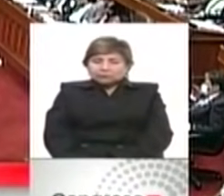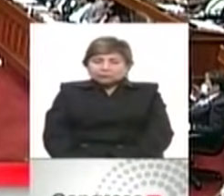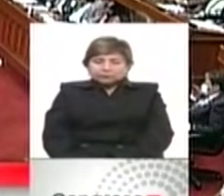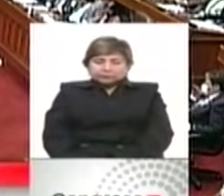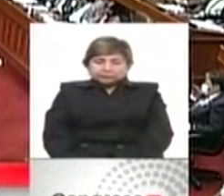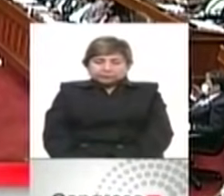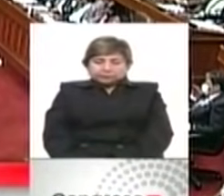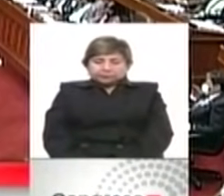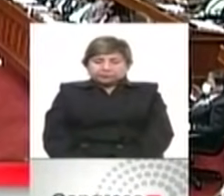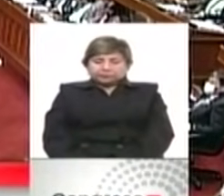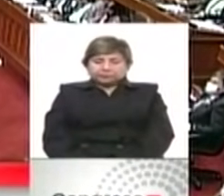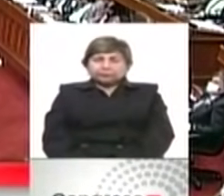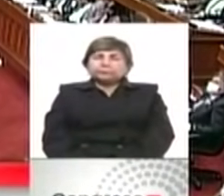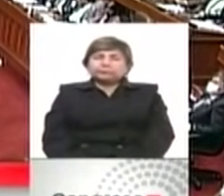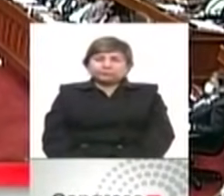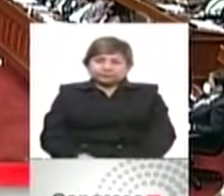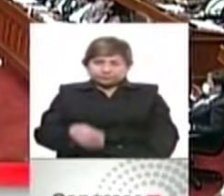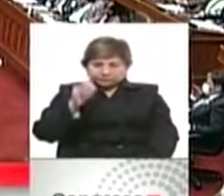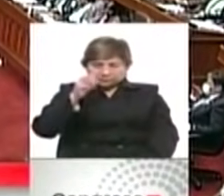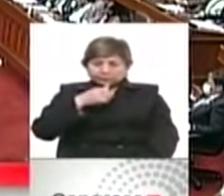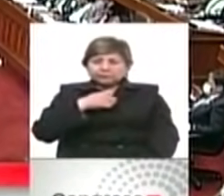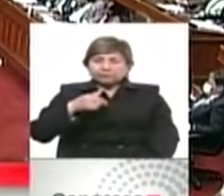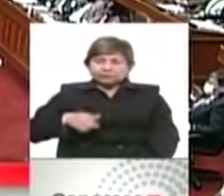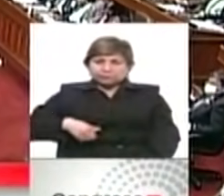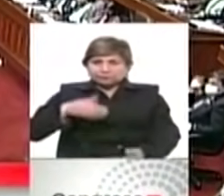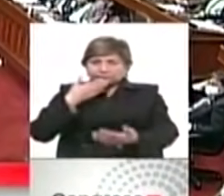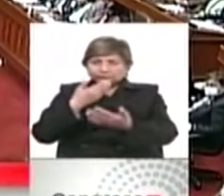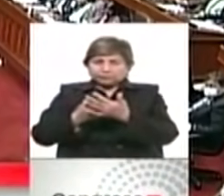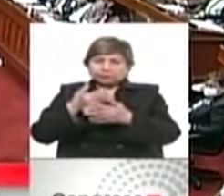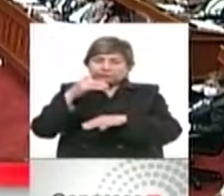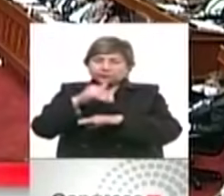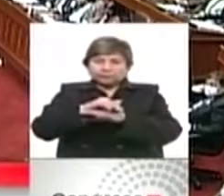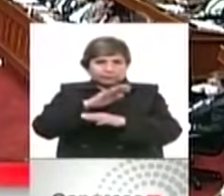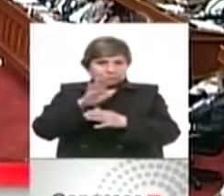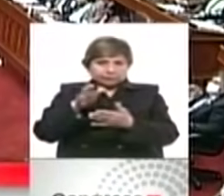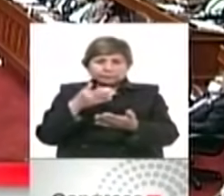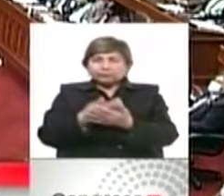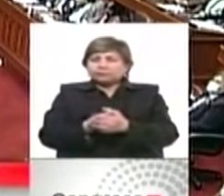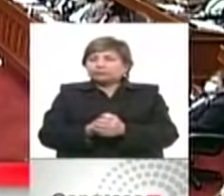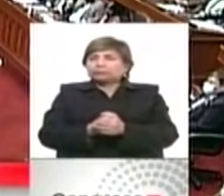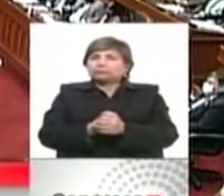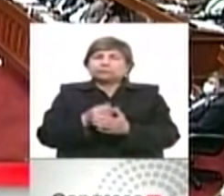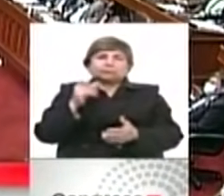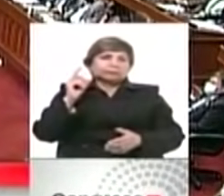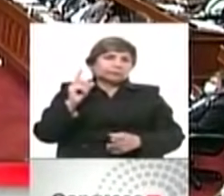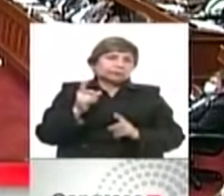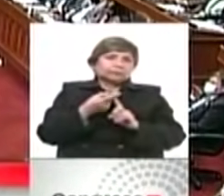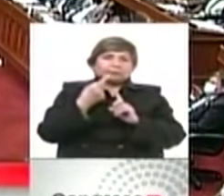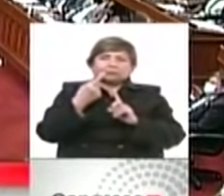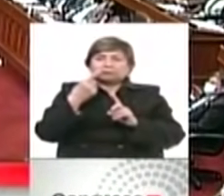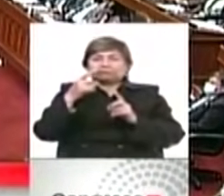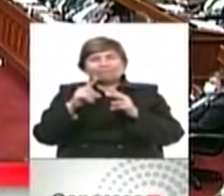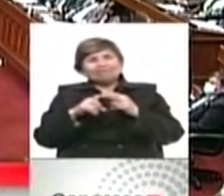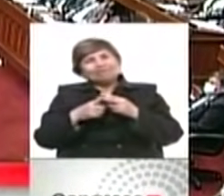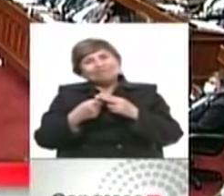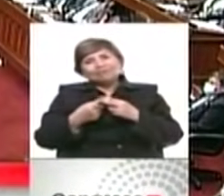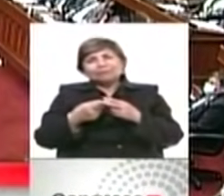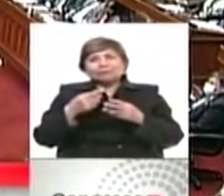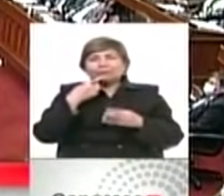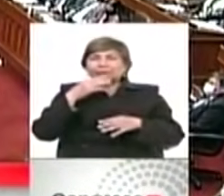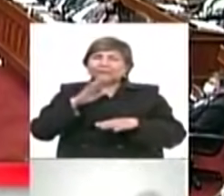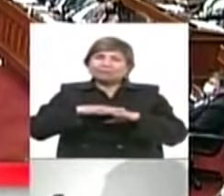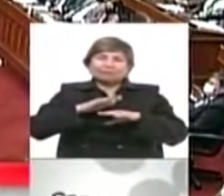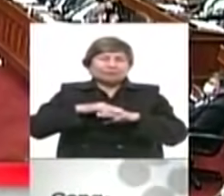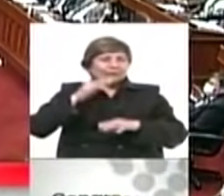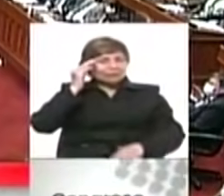tanto para la vacancia presidencial como para la cuestión de confianza del Congreso de la República. En ese